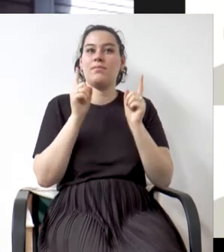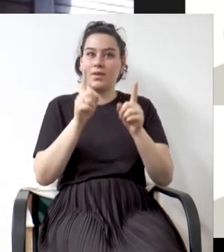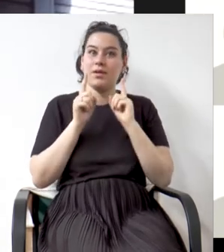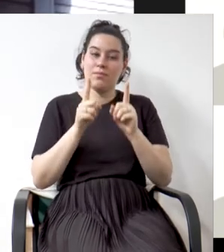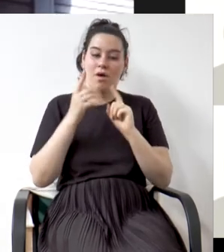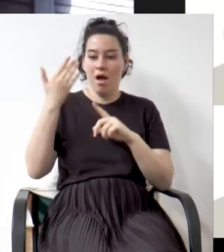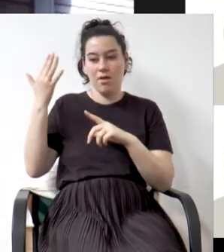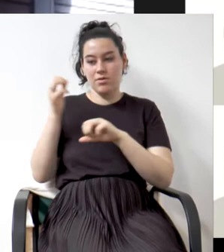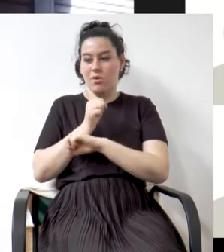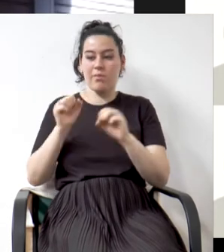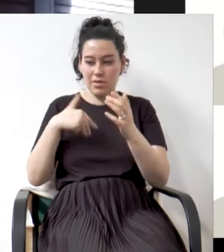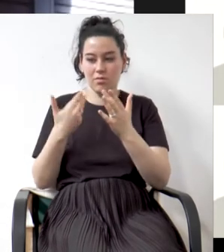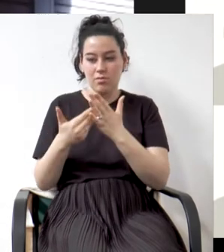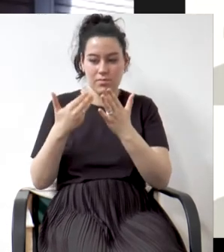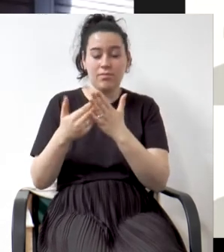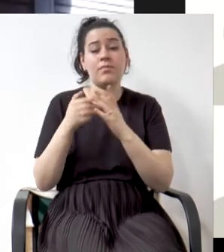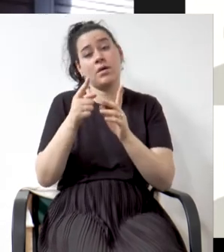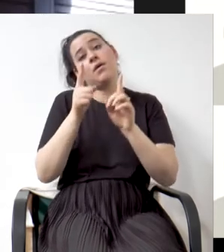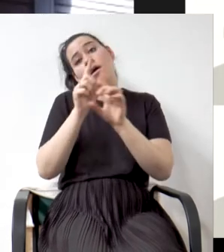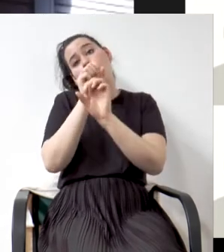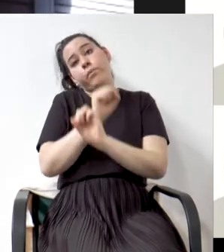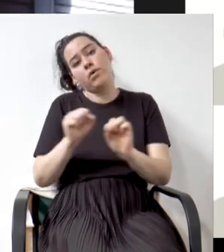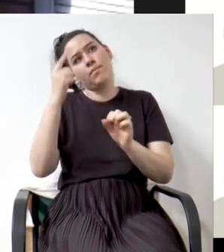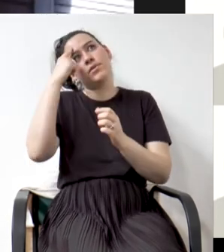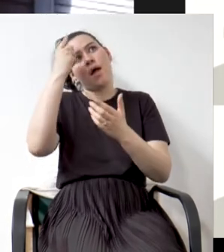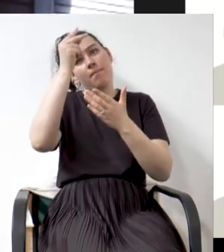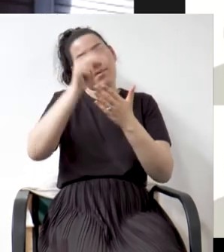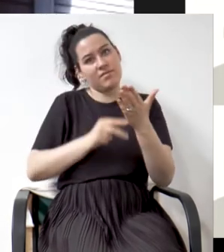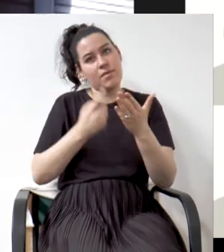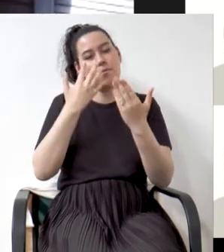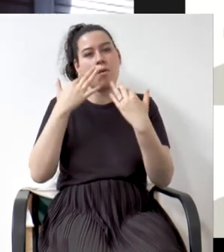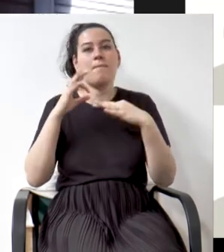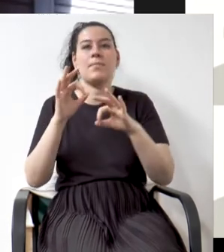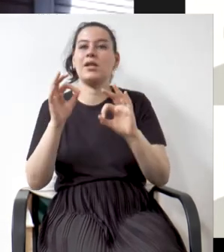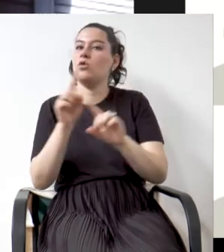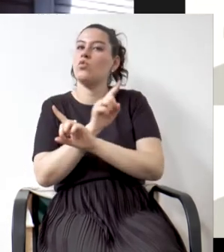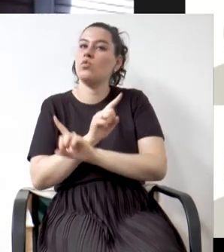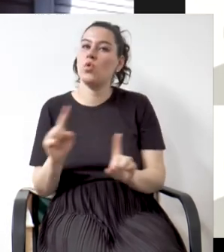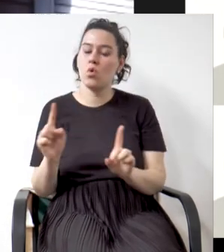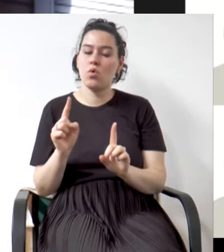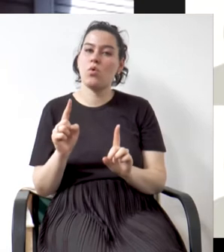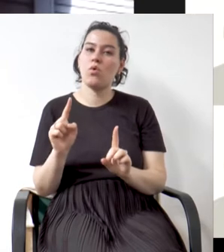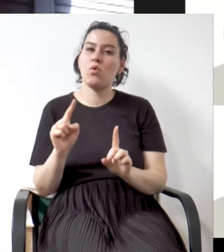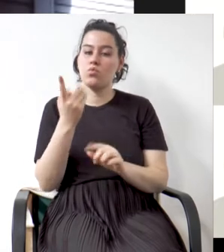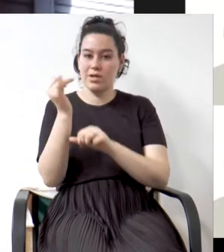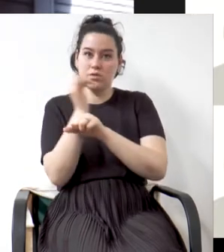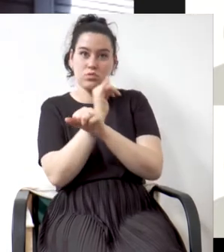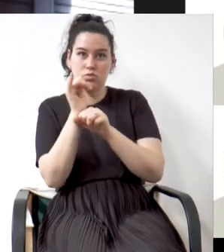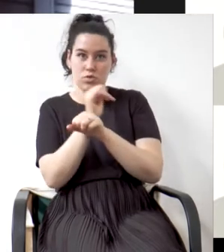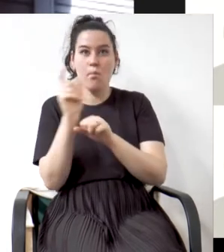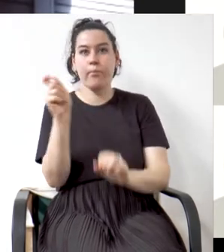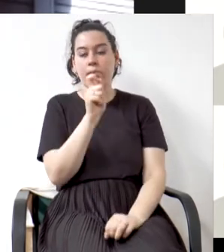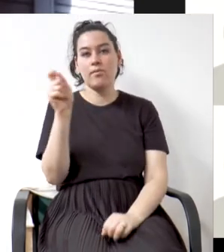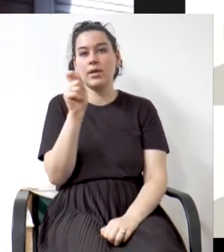anteriores, y esto, si bien es bueno en términos de planificación, puede ser riesgoso en términos de no permitirte, a una institución como la Universidad de la